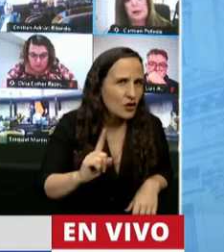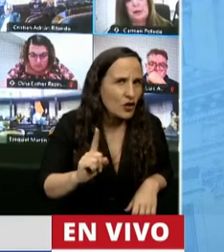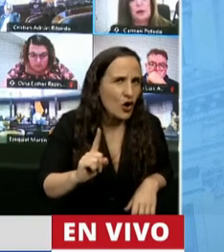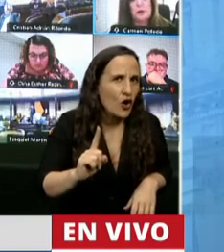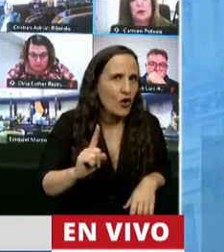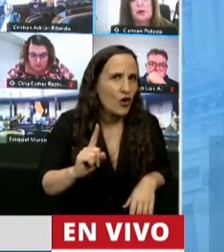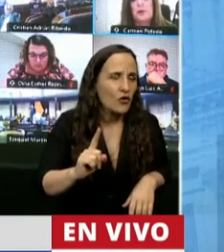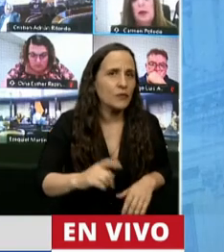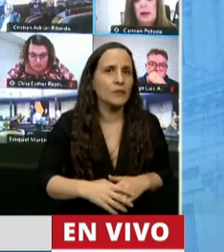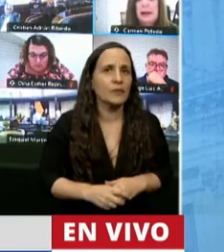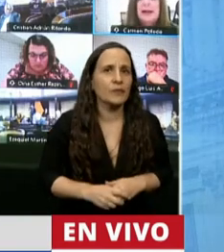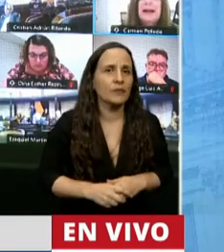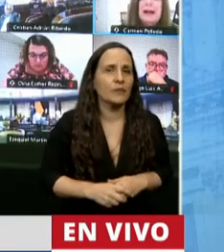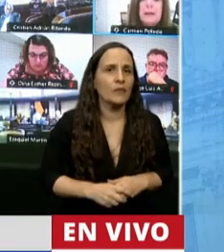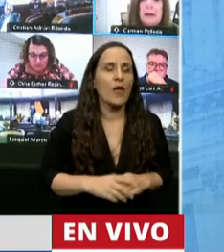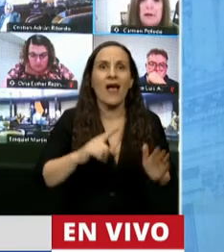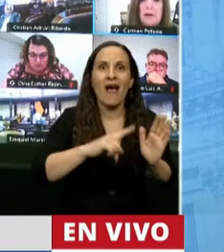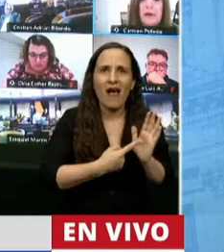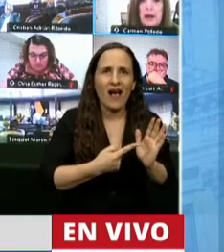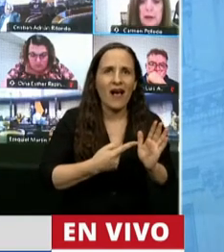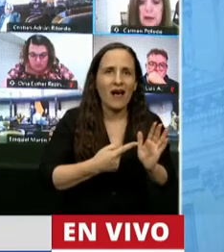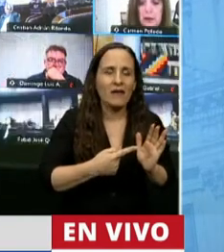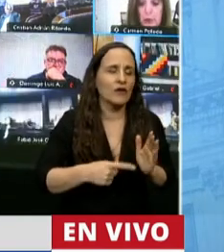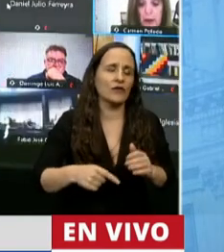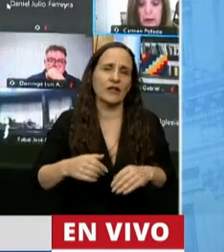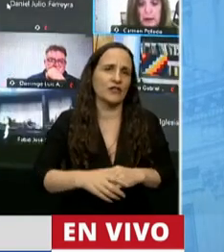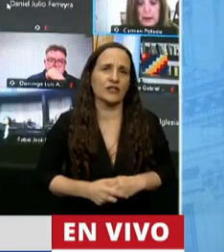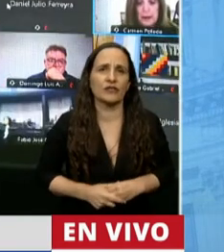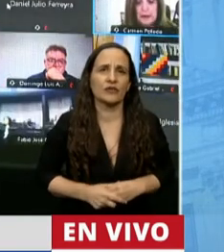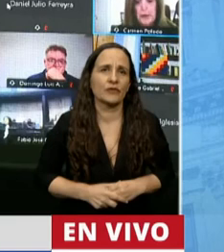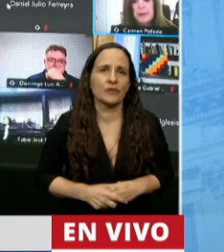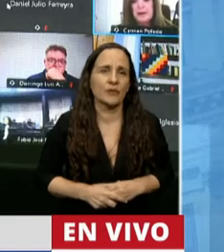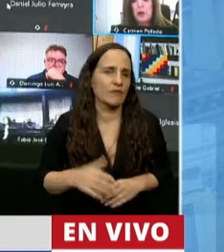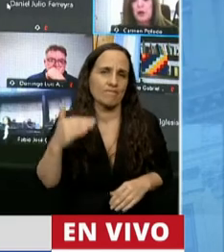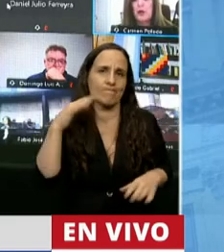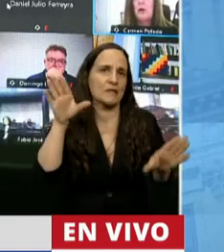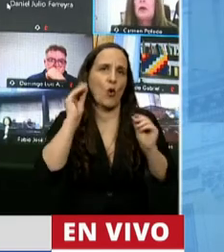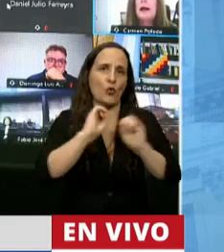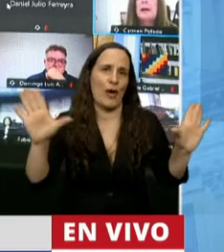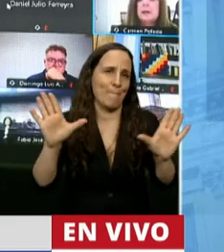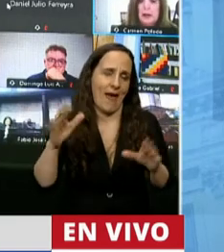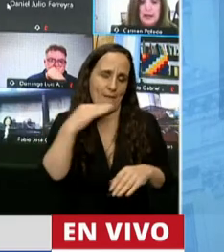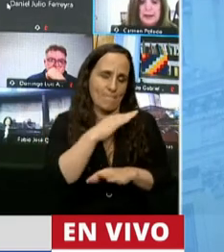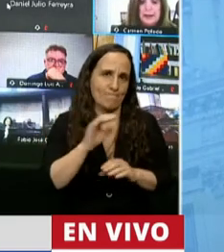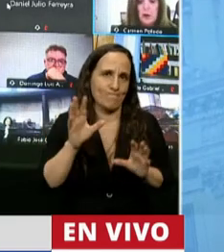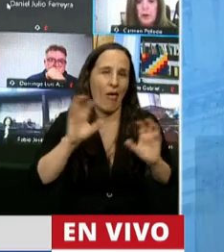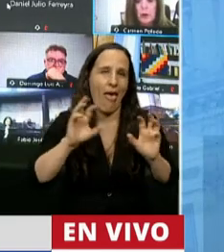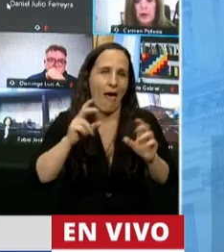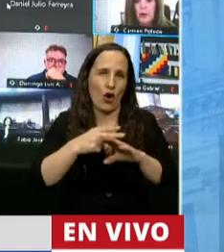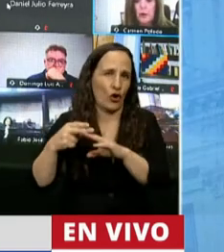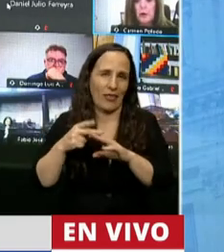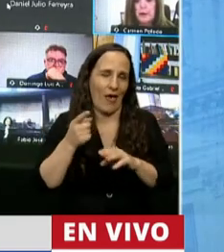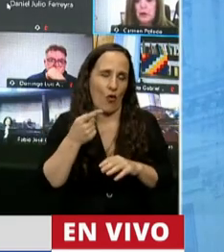de esta ciudad y la capital federal de la República. Después aparecieron los señores federales, que se sintieron perjudicados por no haber